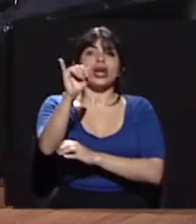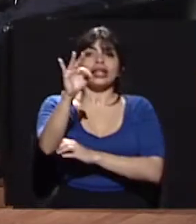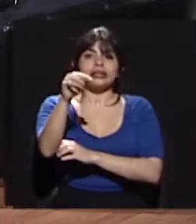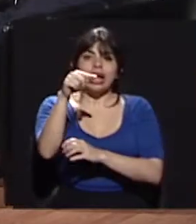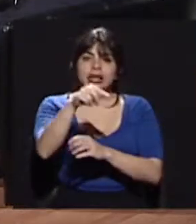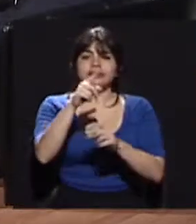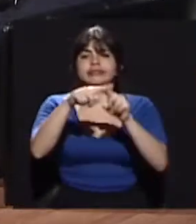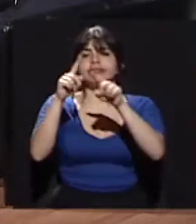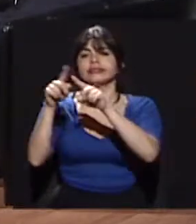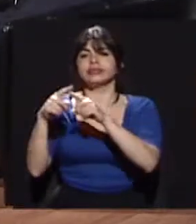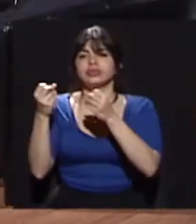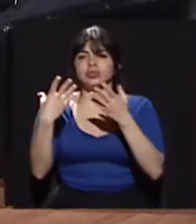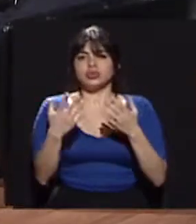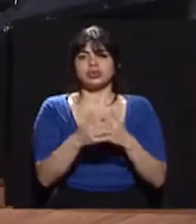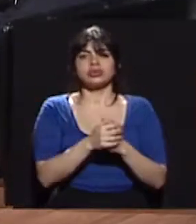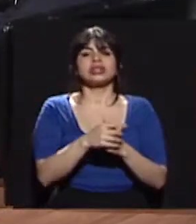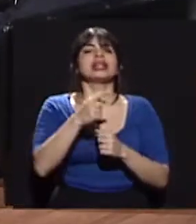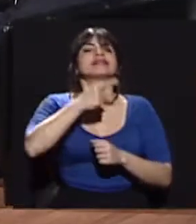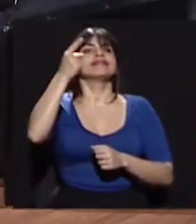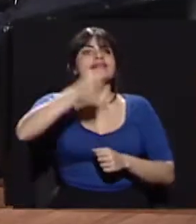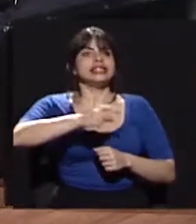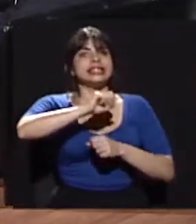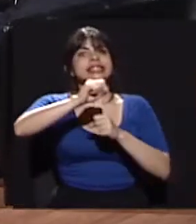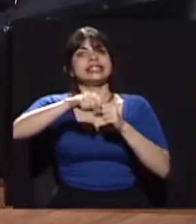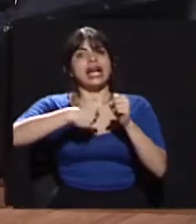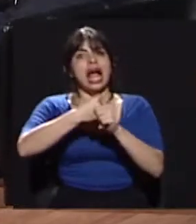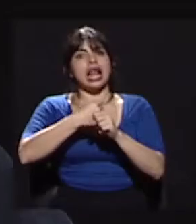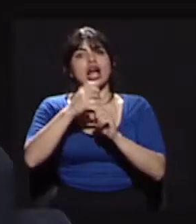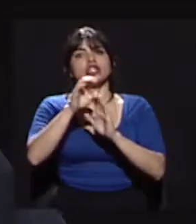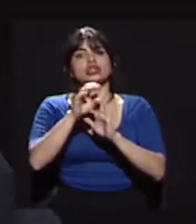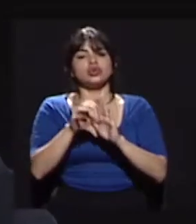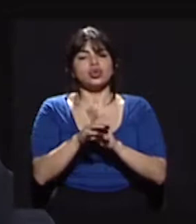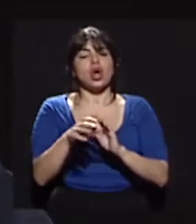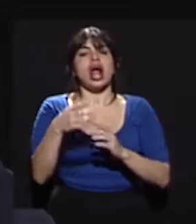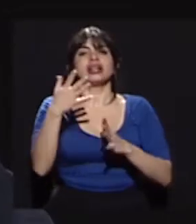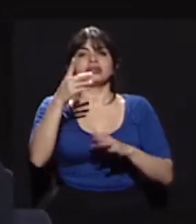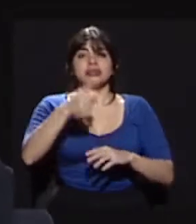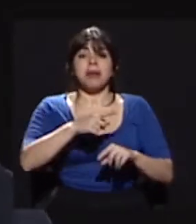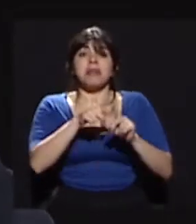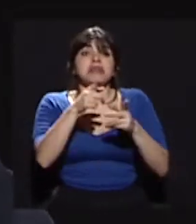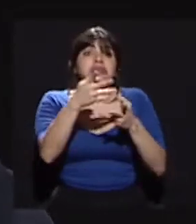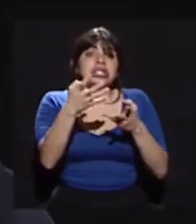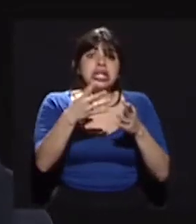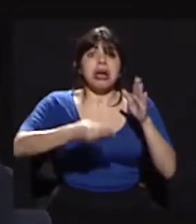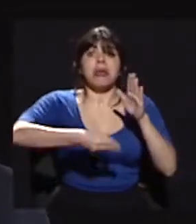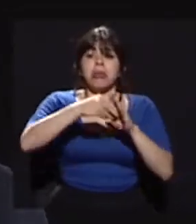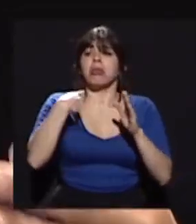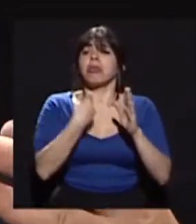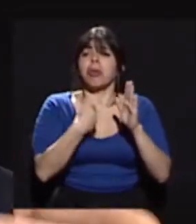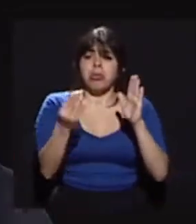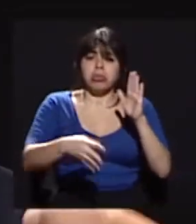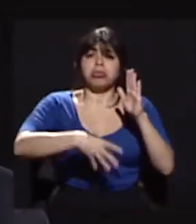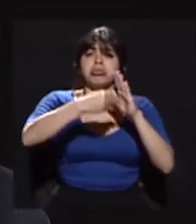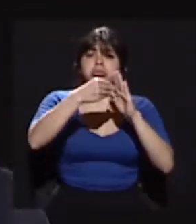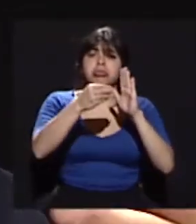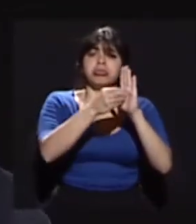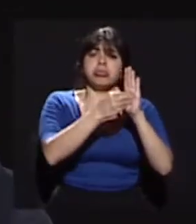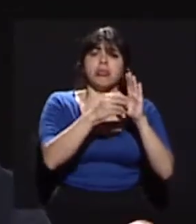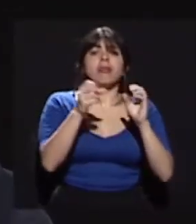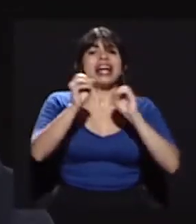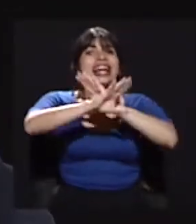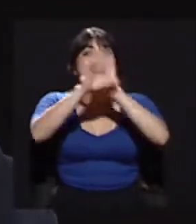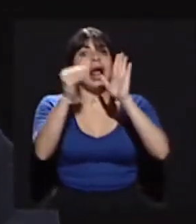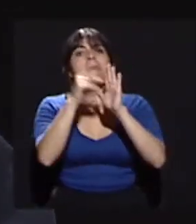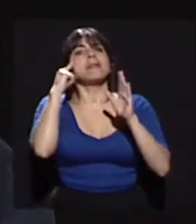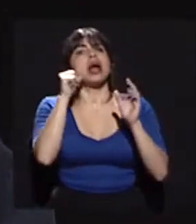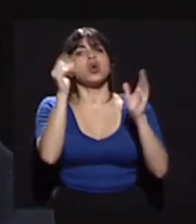está un montón de persistencia en la sentencia de la sala constitucional pero si quieren ponerlo lo ponemos y pongámoslo expresamente para que no